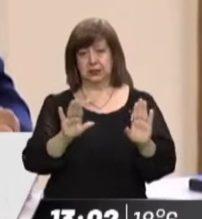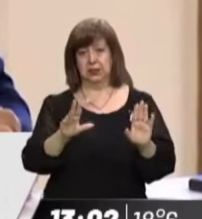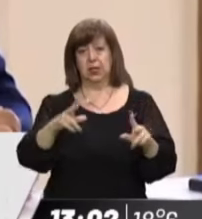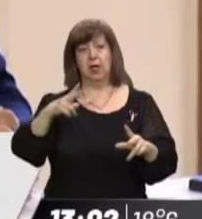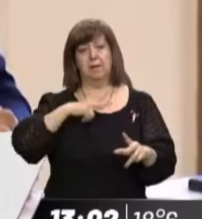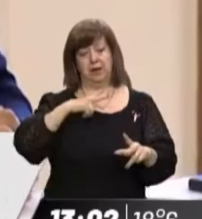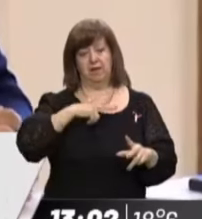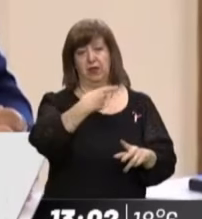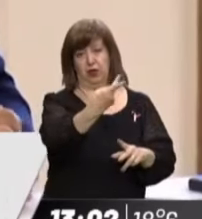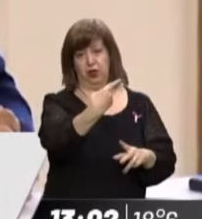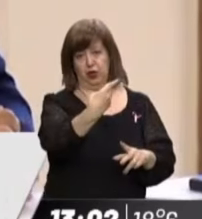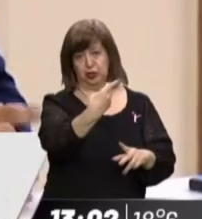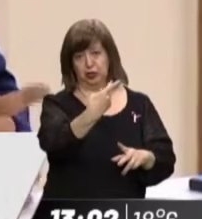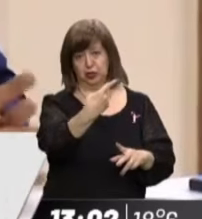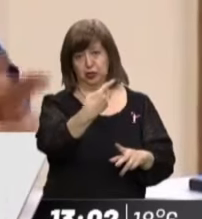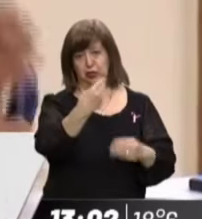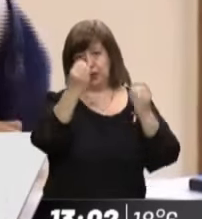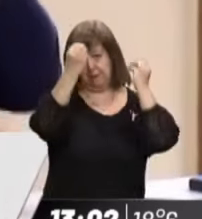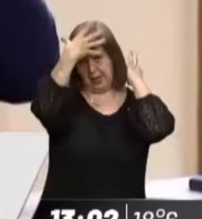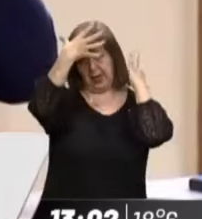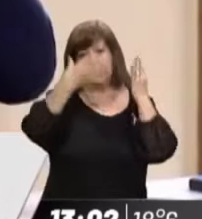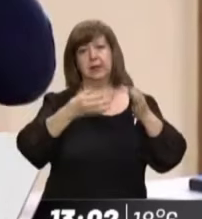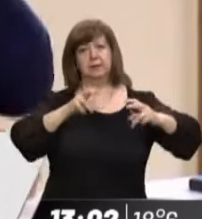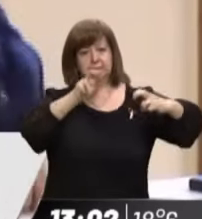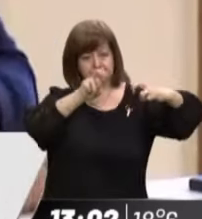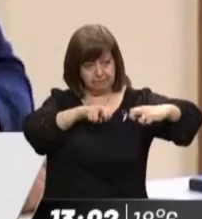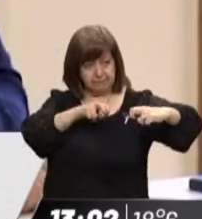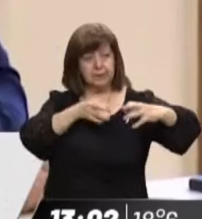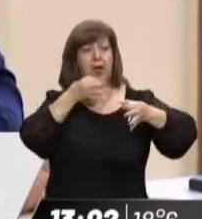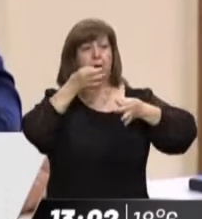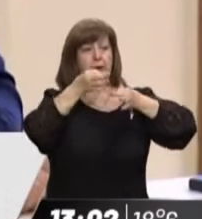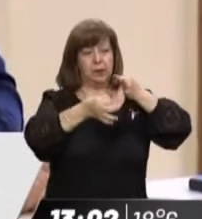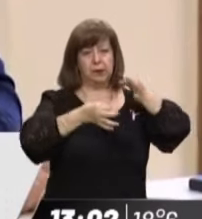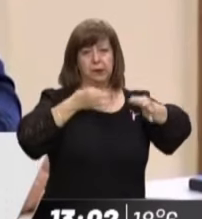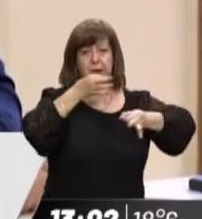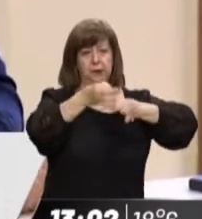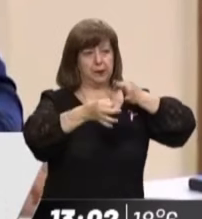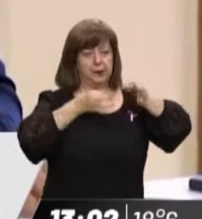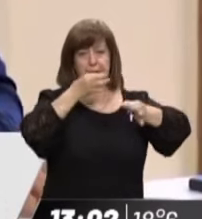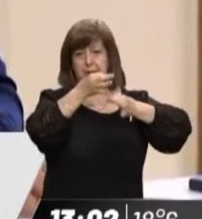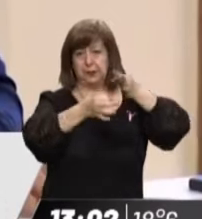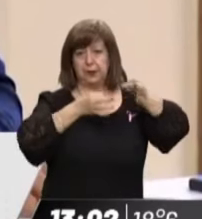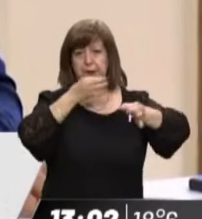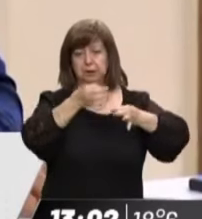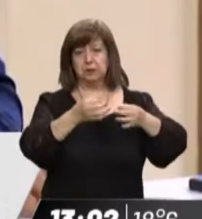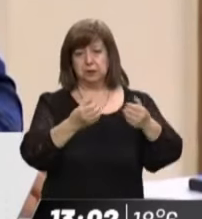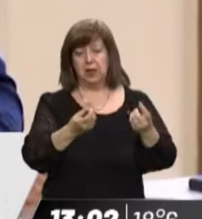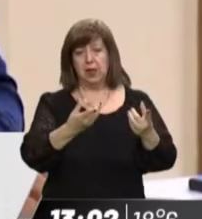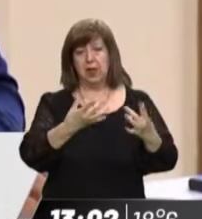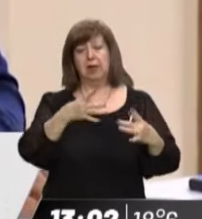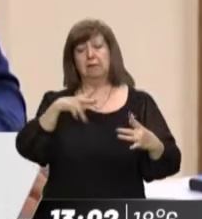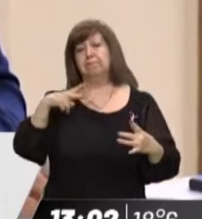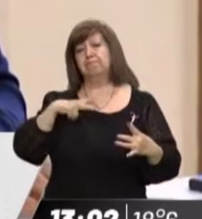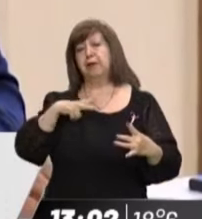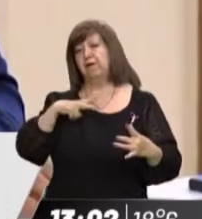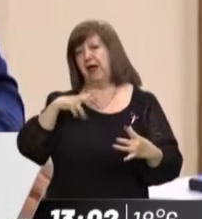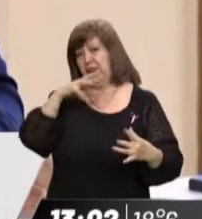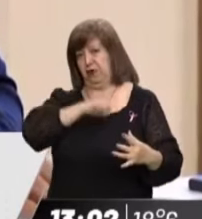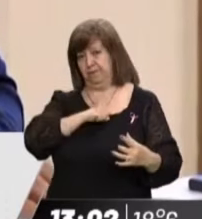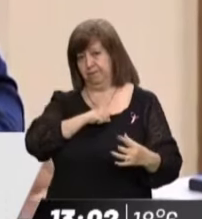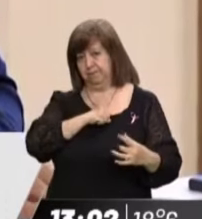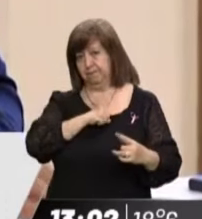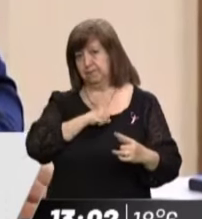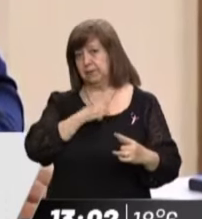privado, una charla entre los dos. Me parece que está bien que la guardemos en nuestra intimidad,